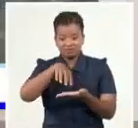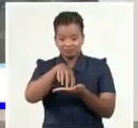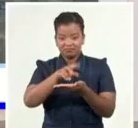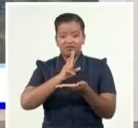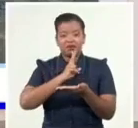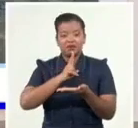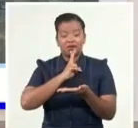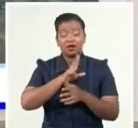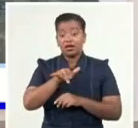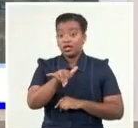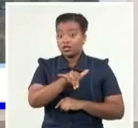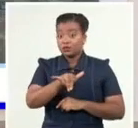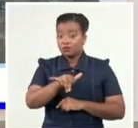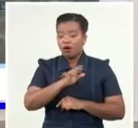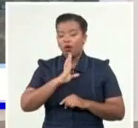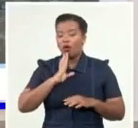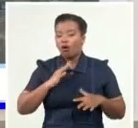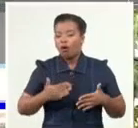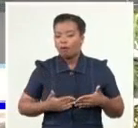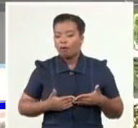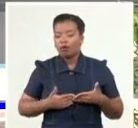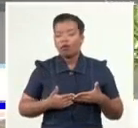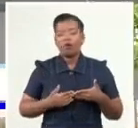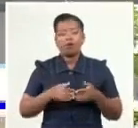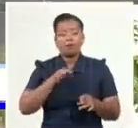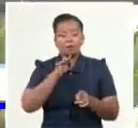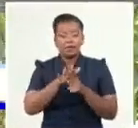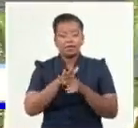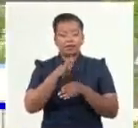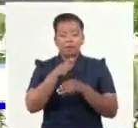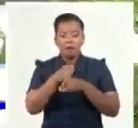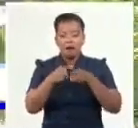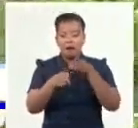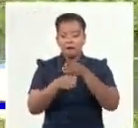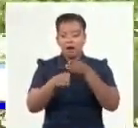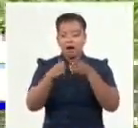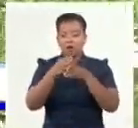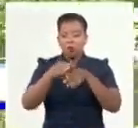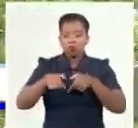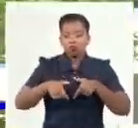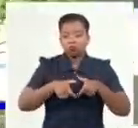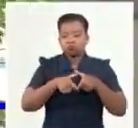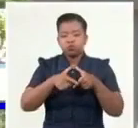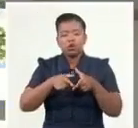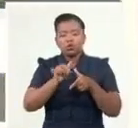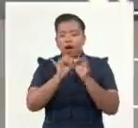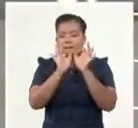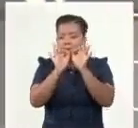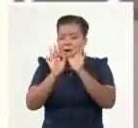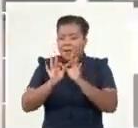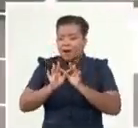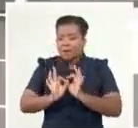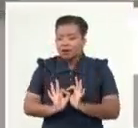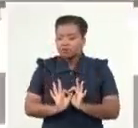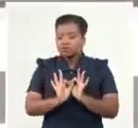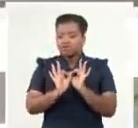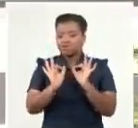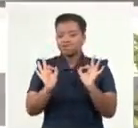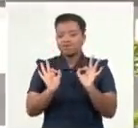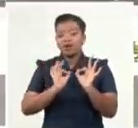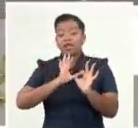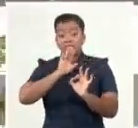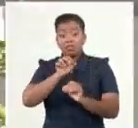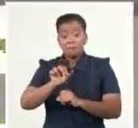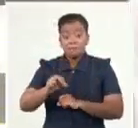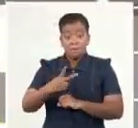a la vez cómo estos fueron construidos con cultura del detalle, como dijo la viceprimera